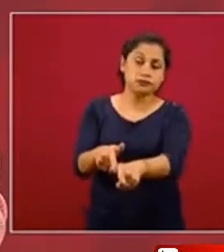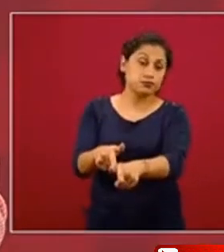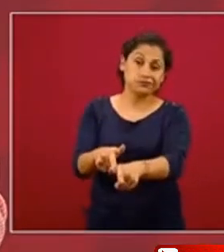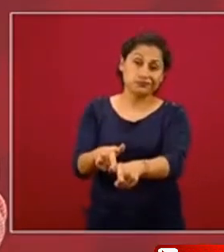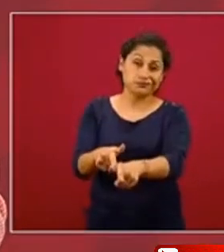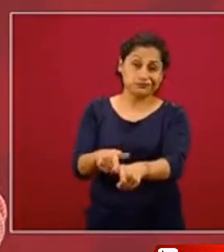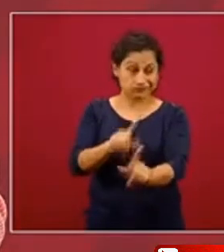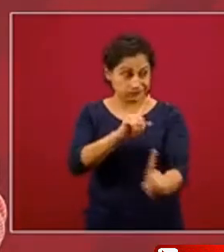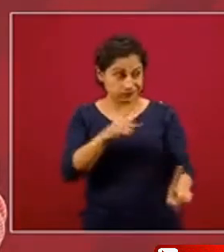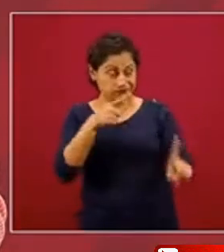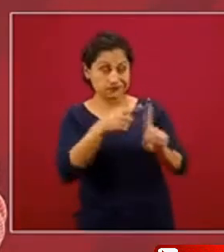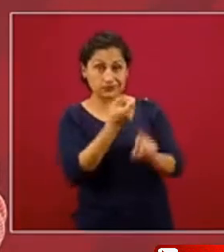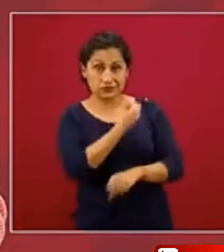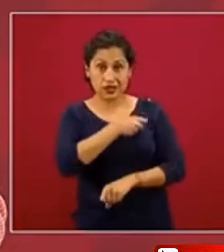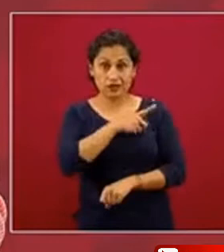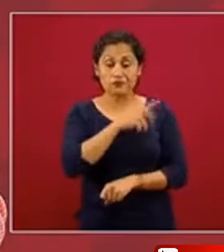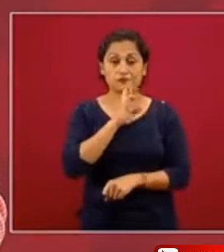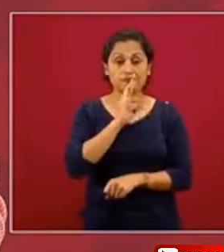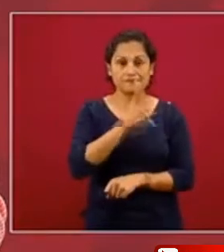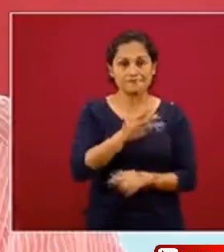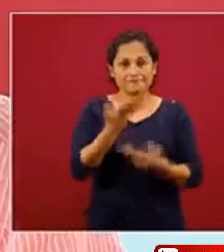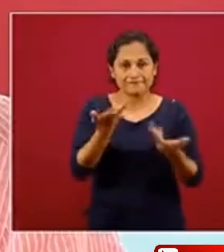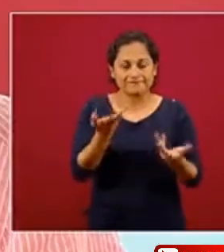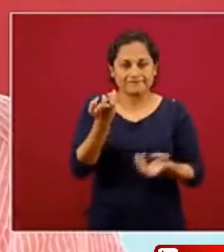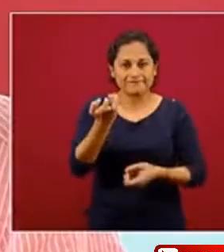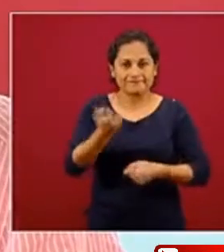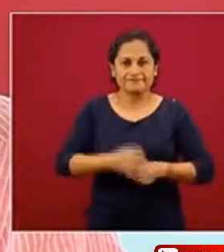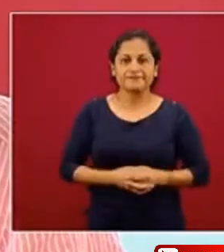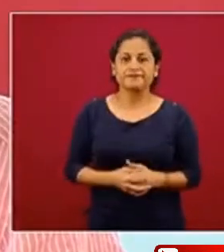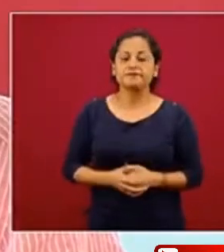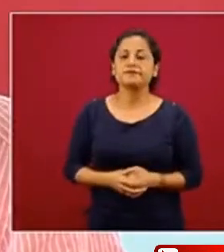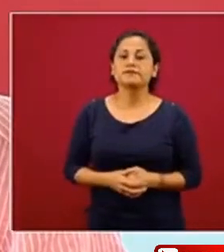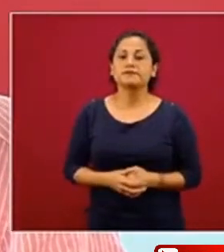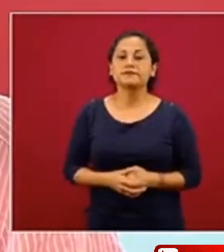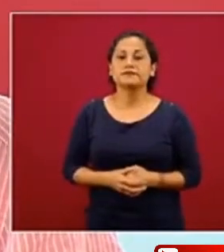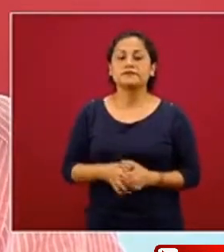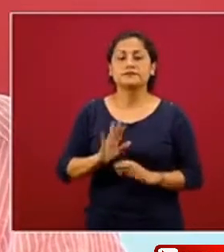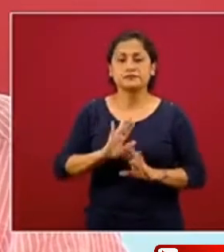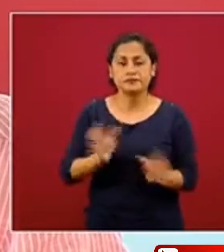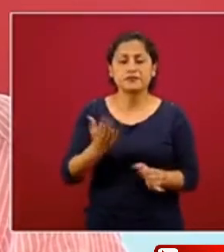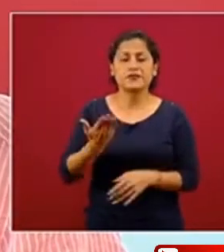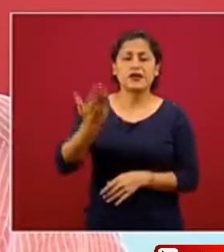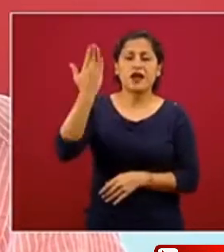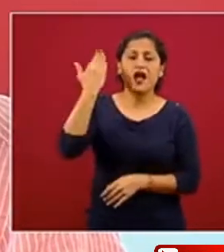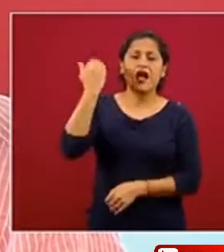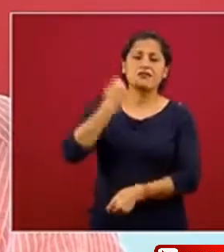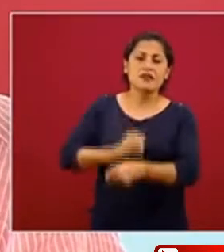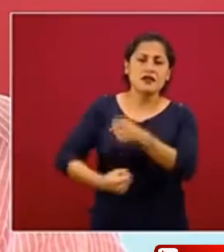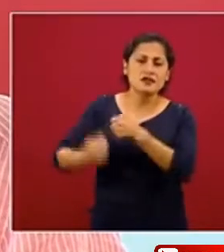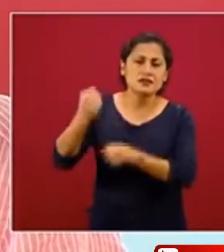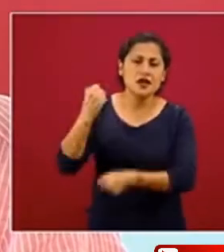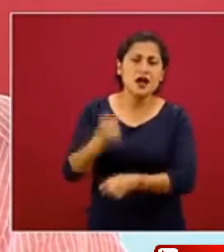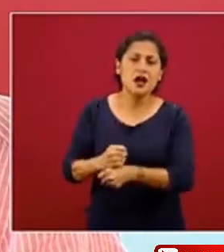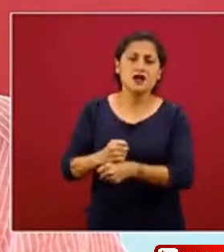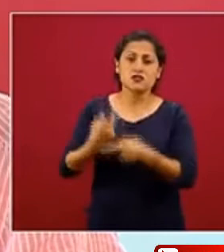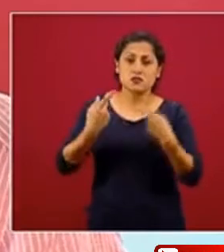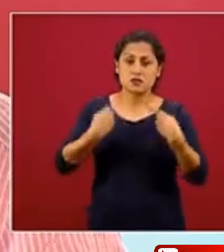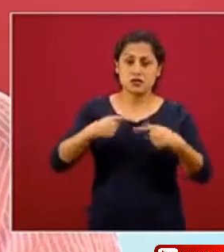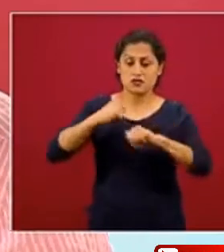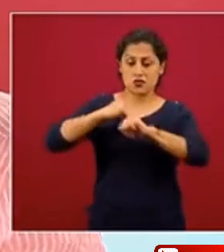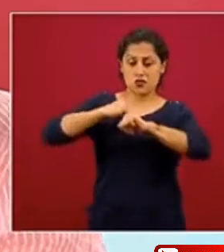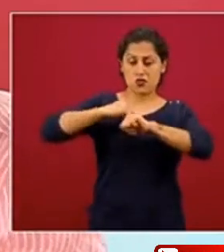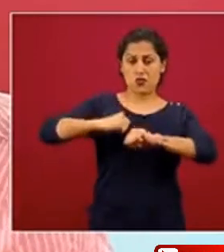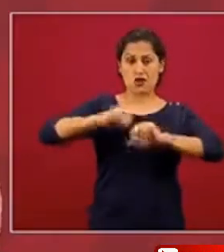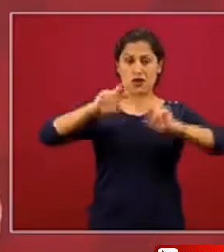luego, a lo largo de ya varios años, una muy importante omisión de las autoridades sanitarias que no